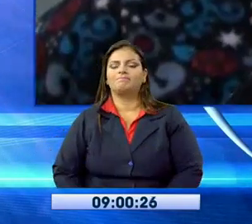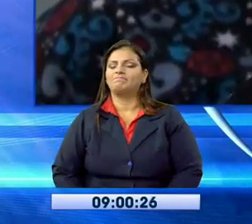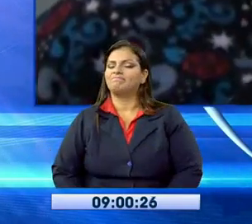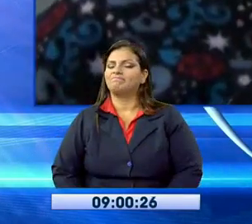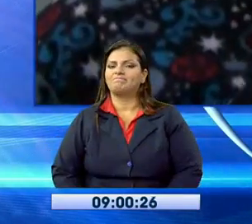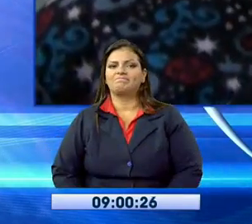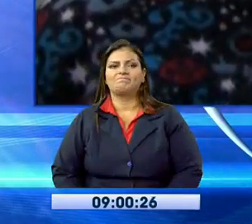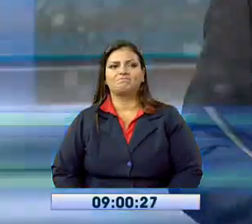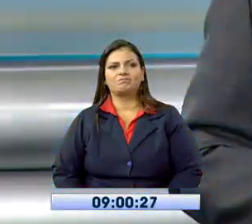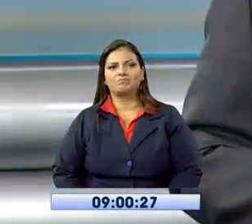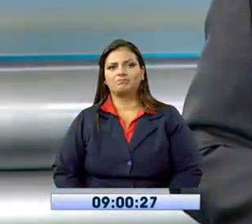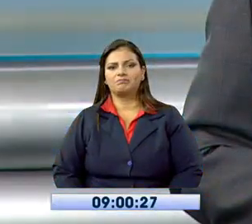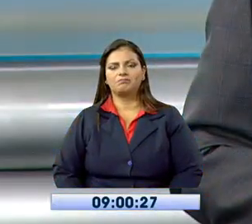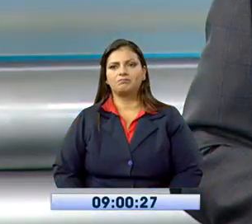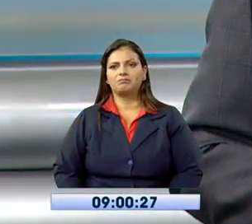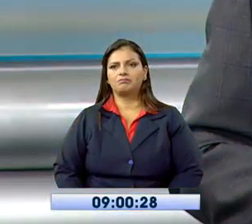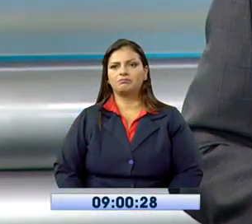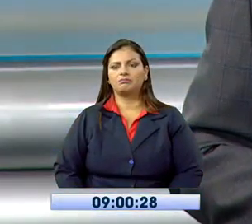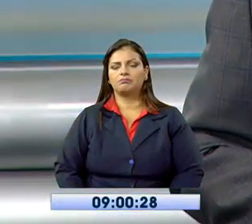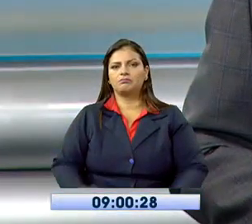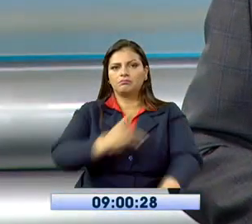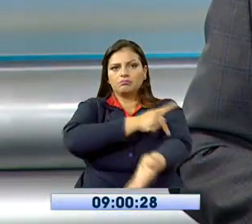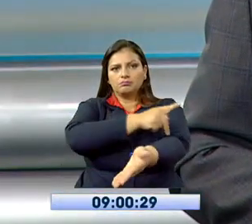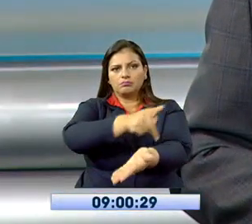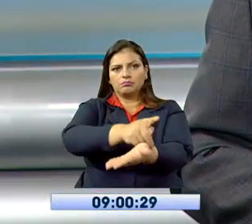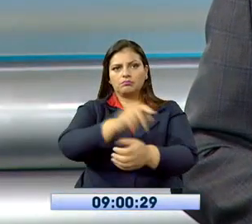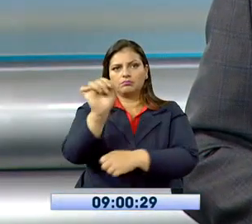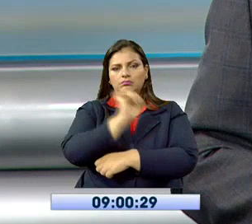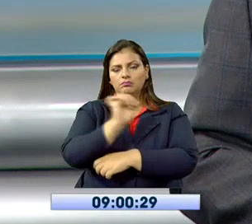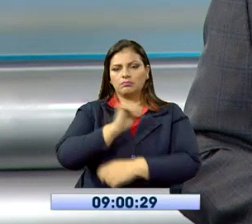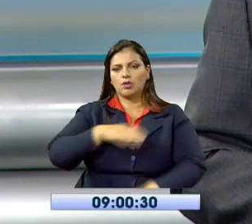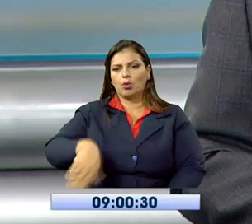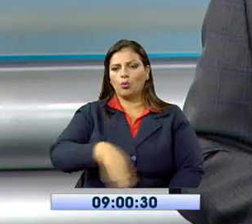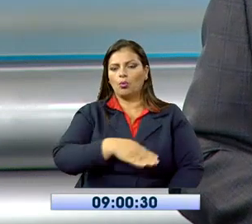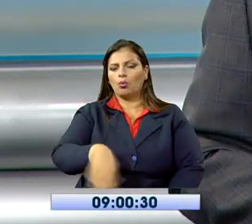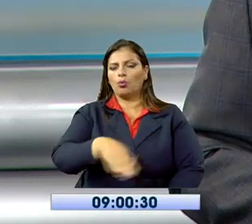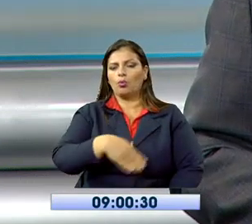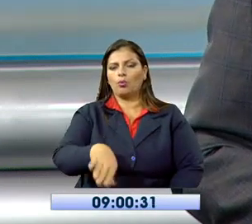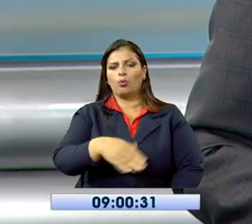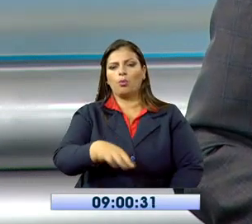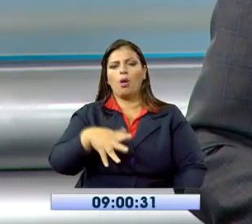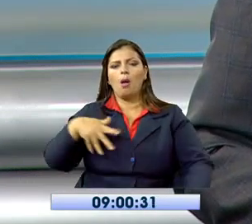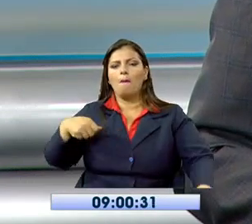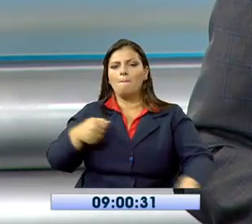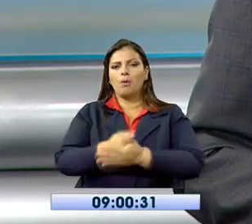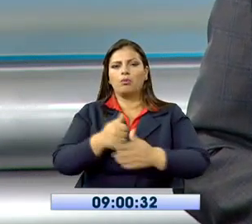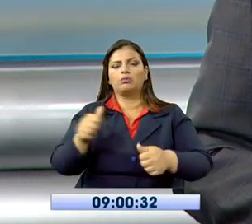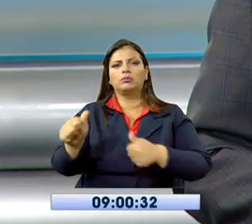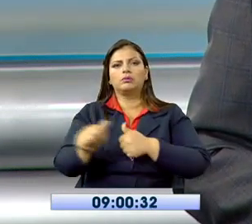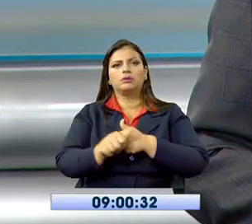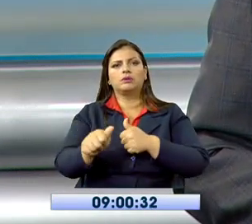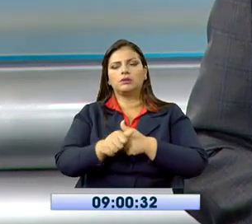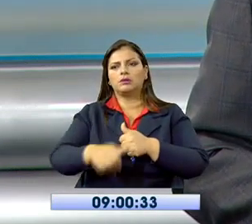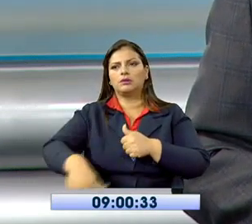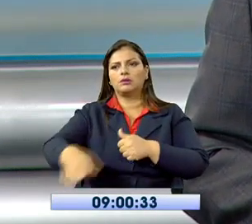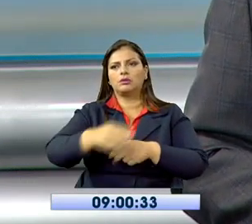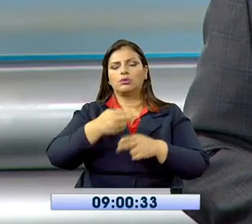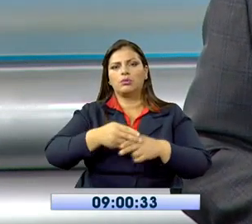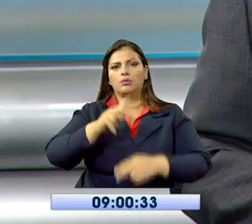aparatoso accidente de tránsito se registró en la vía perimetral cerca de la avenida 25 de Julio, al sur de Guayaquil.